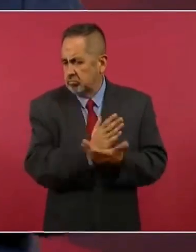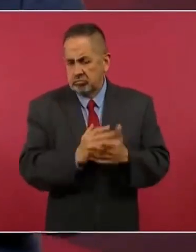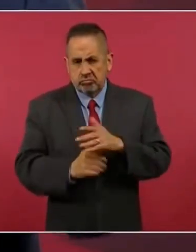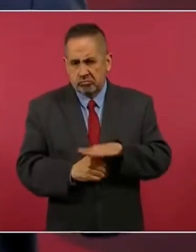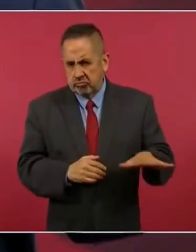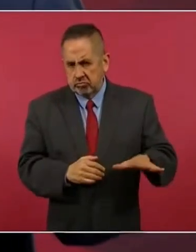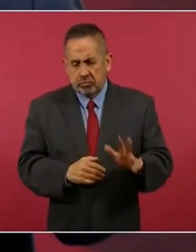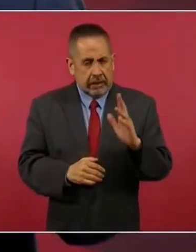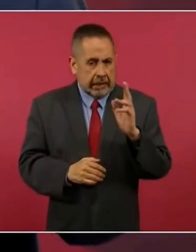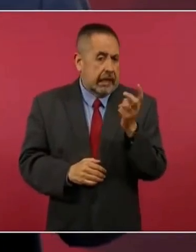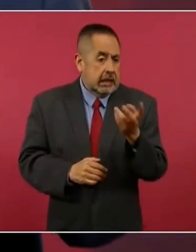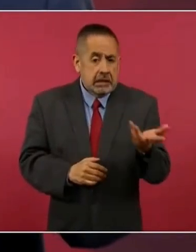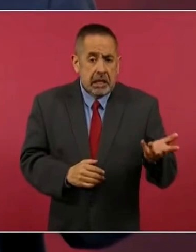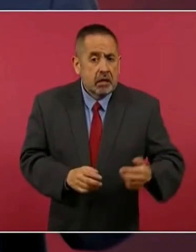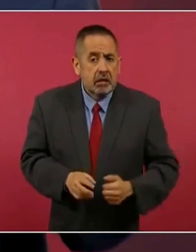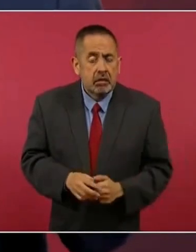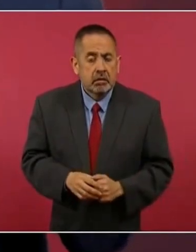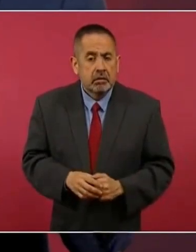para empezar,